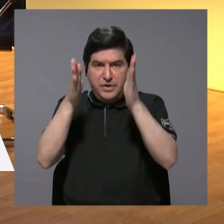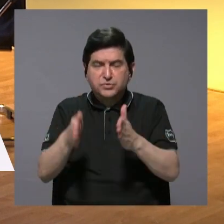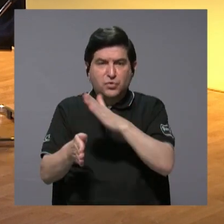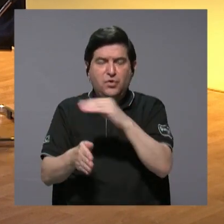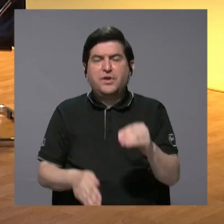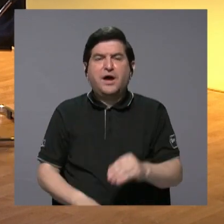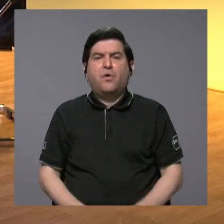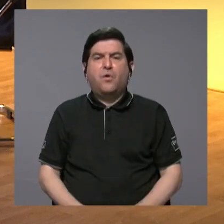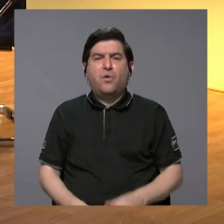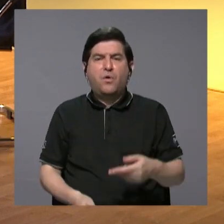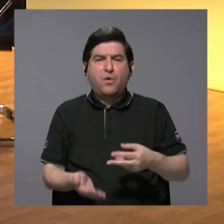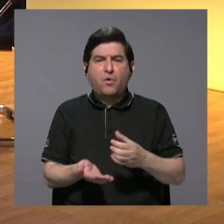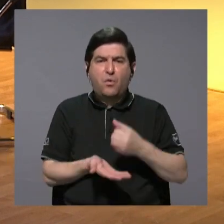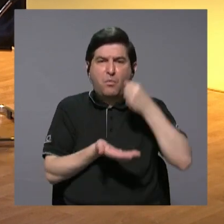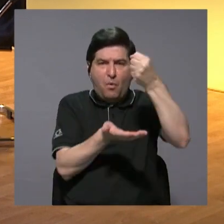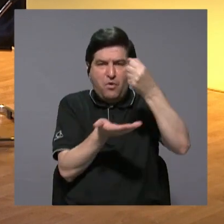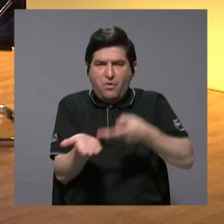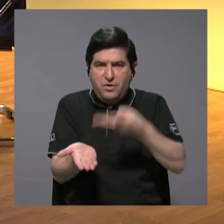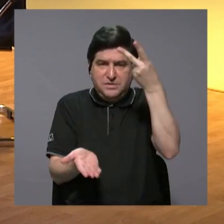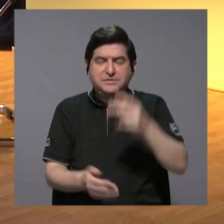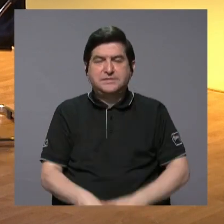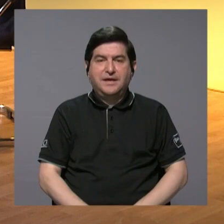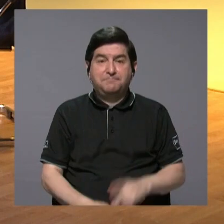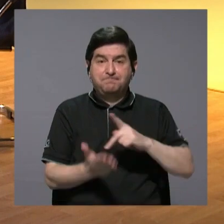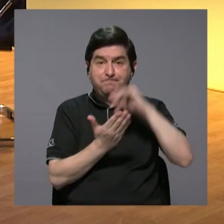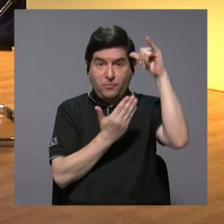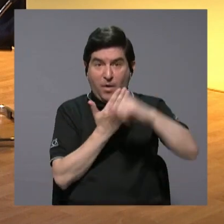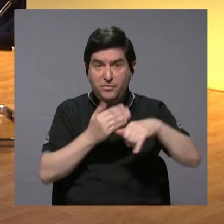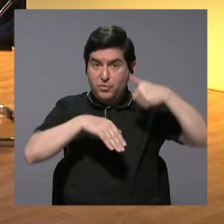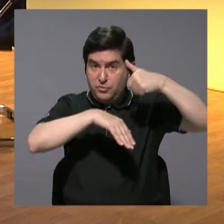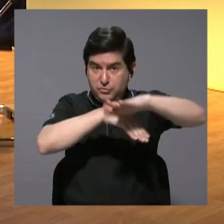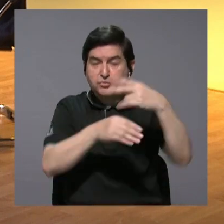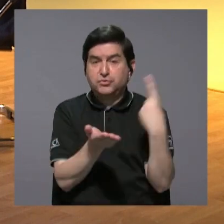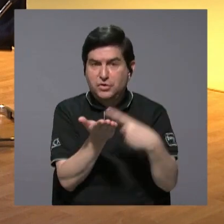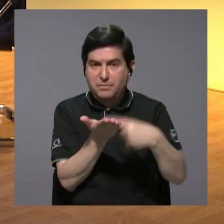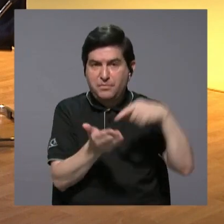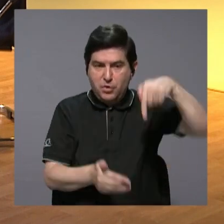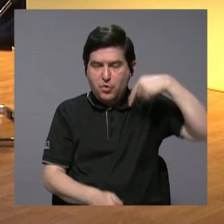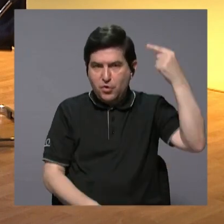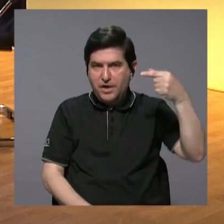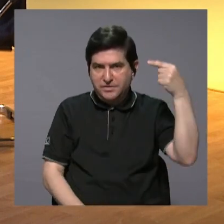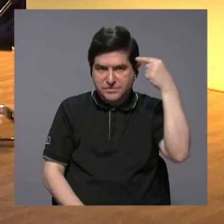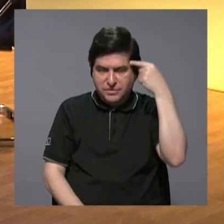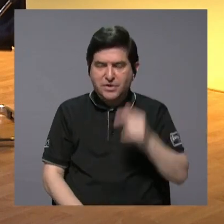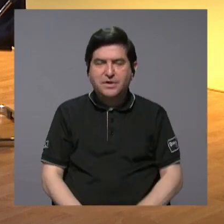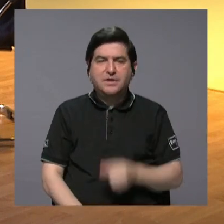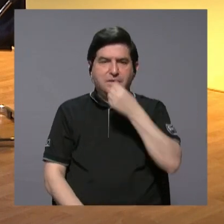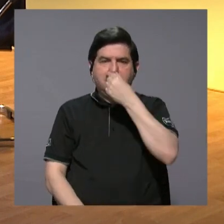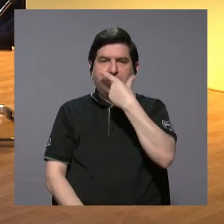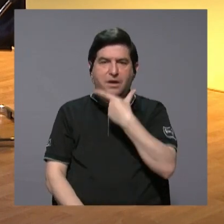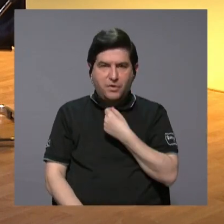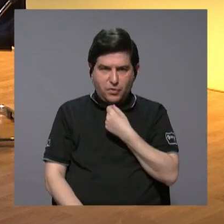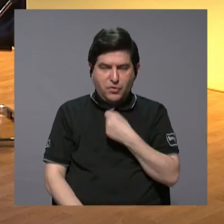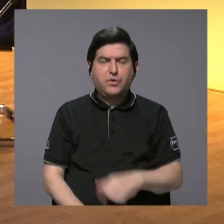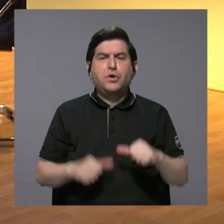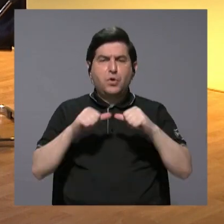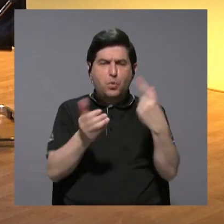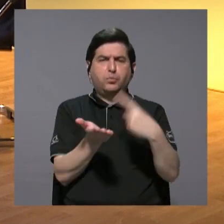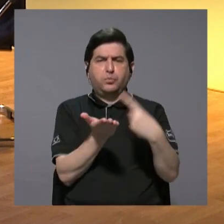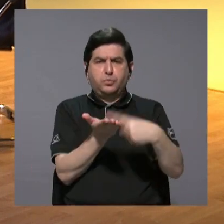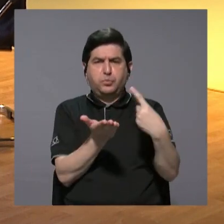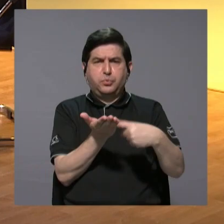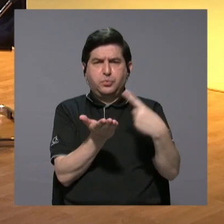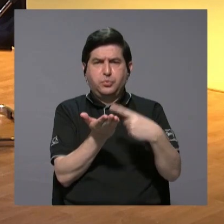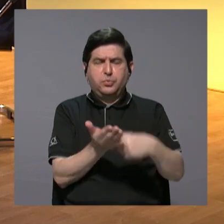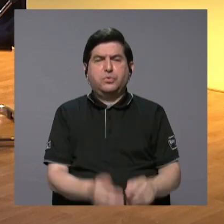cuando pusimos este proyecto a la discusión, que este gobierno, el gobierno de don Rodrigo Chávez, siguió con la discusión de este